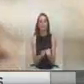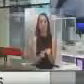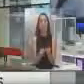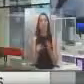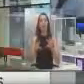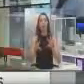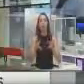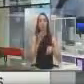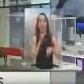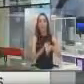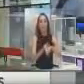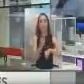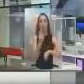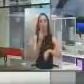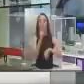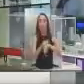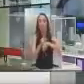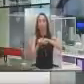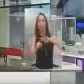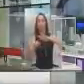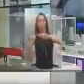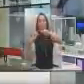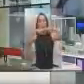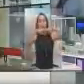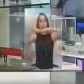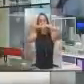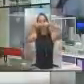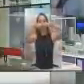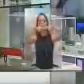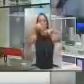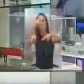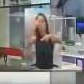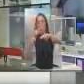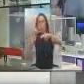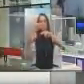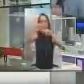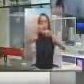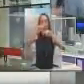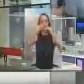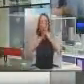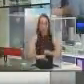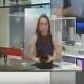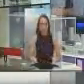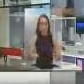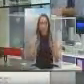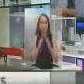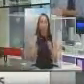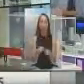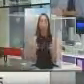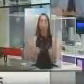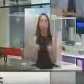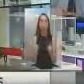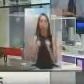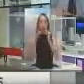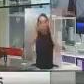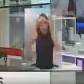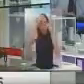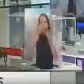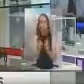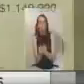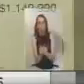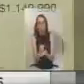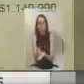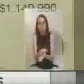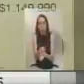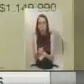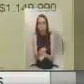minutos de vuelo, se le pueden agregando figuritas, más como a un juguete para los más chicos de la casa o para la gente que quiera empezar a aprender a manejar y a